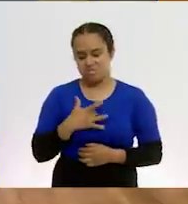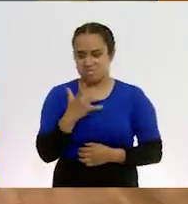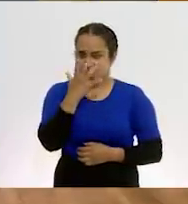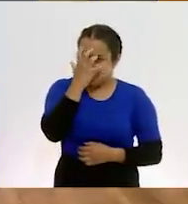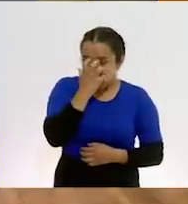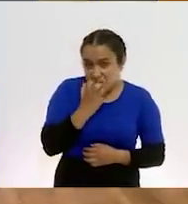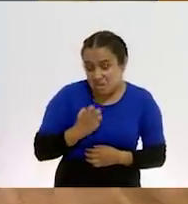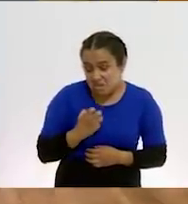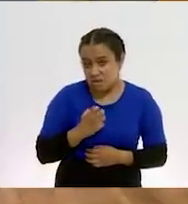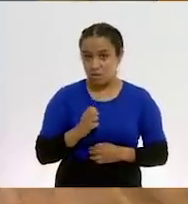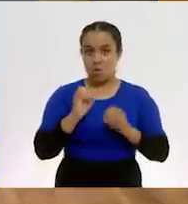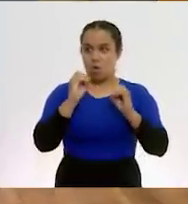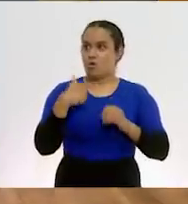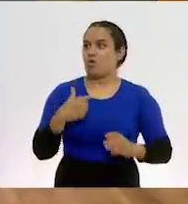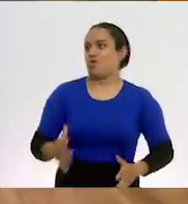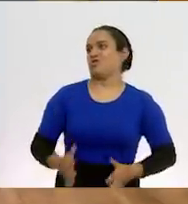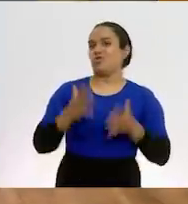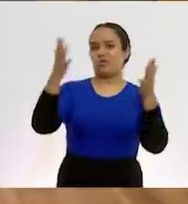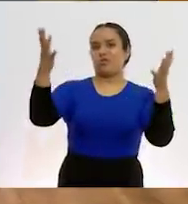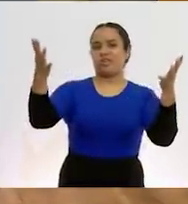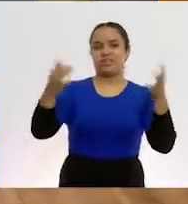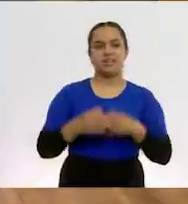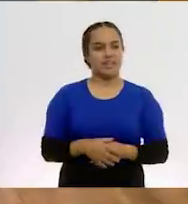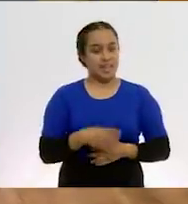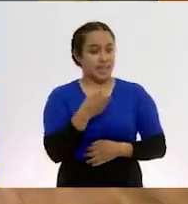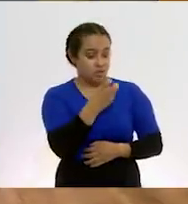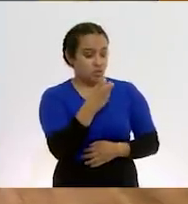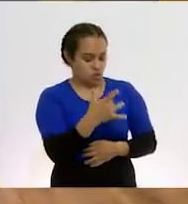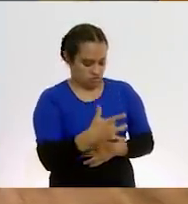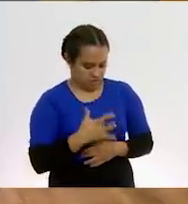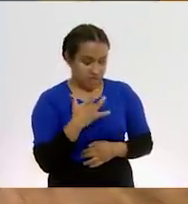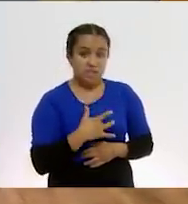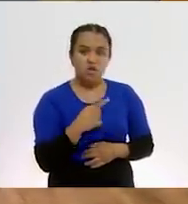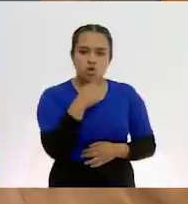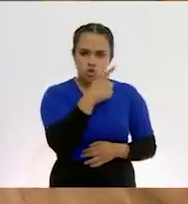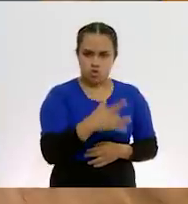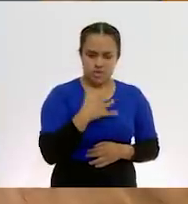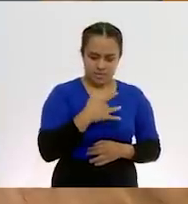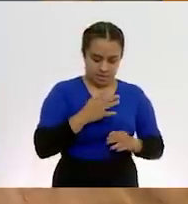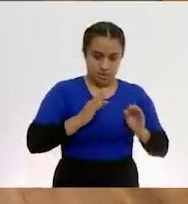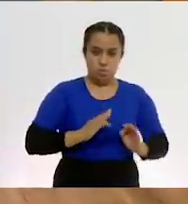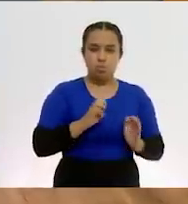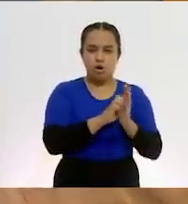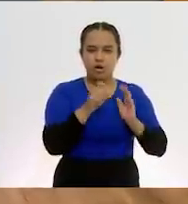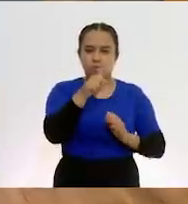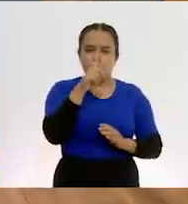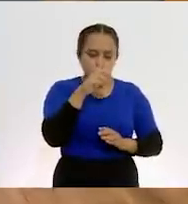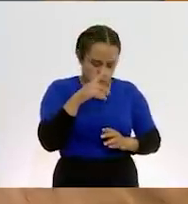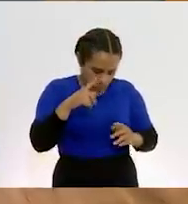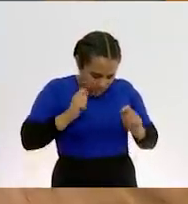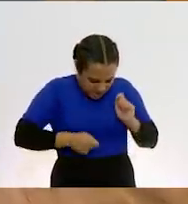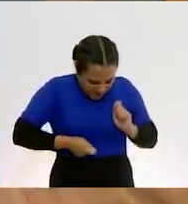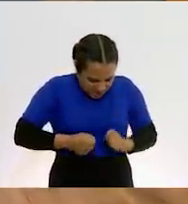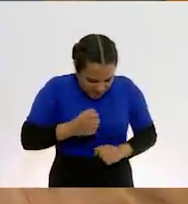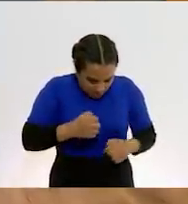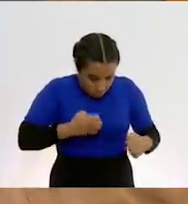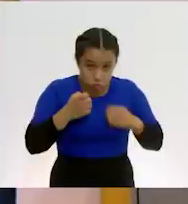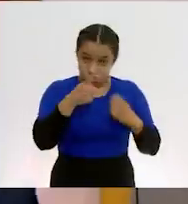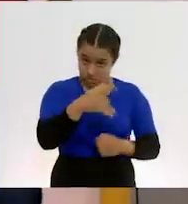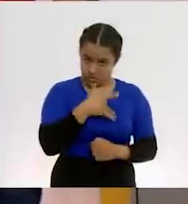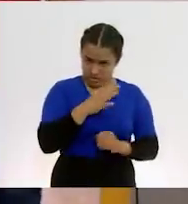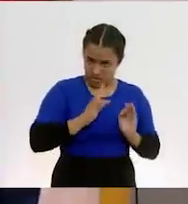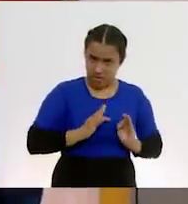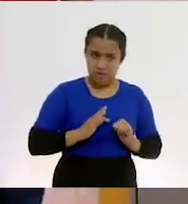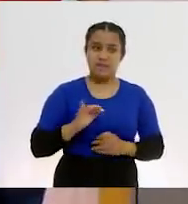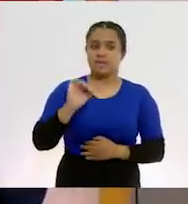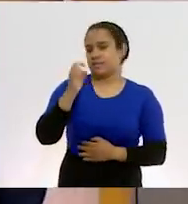tristeza o me sorprendí. Exactamente. ¿Te sentiste a gusto contigo cuando exploraste estas emociones? Claro que sí. De eso se trata. ¿Y